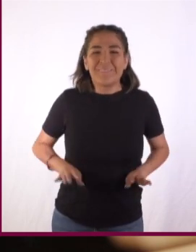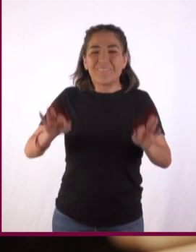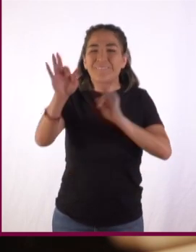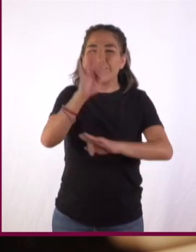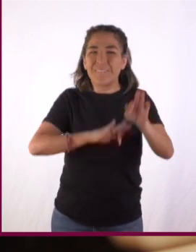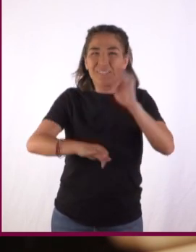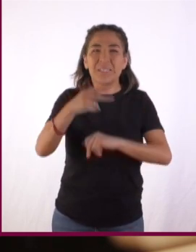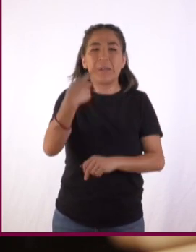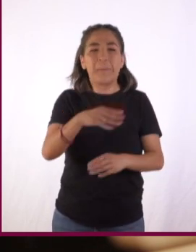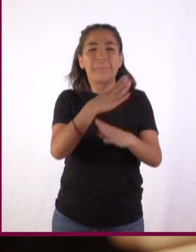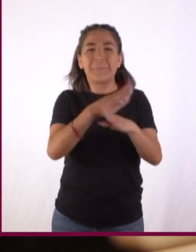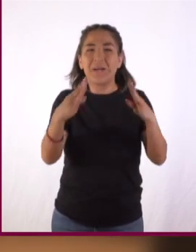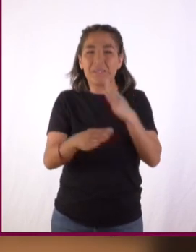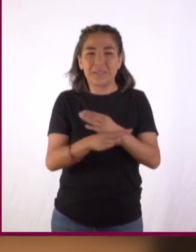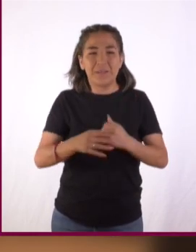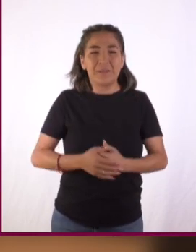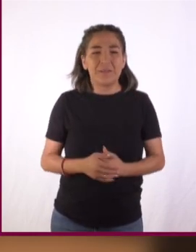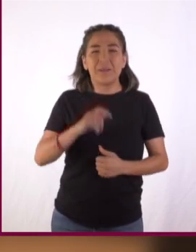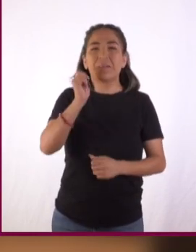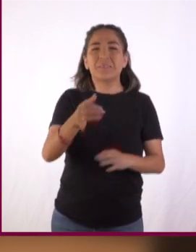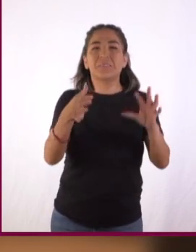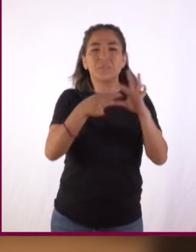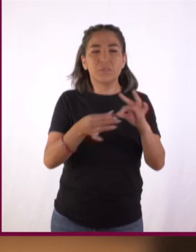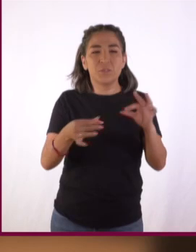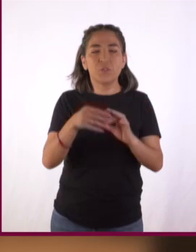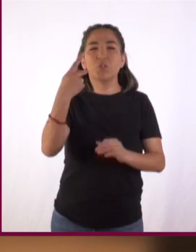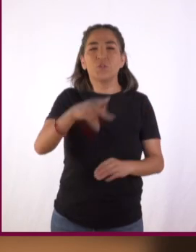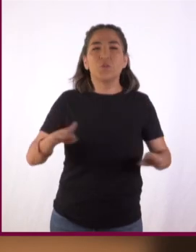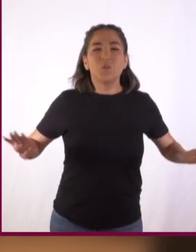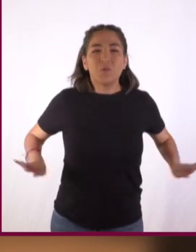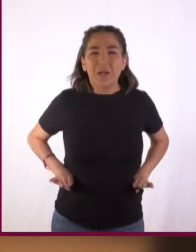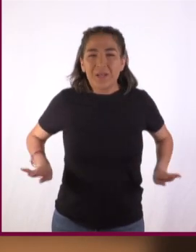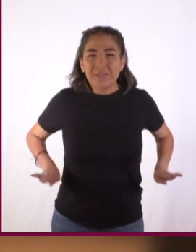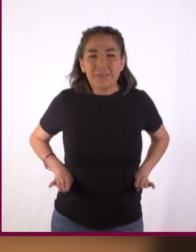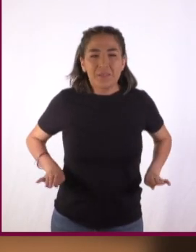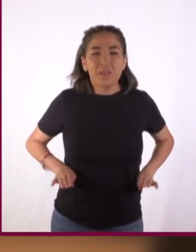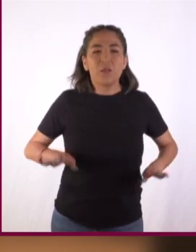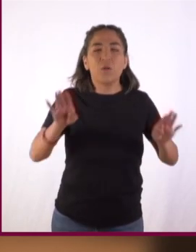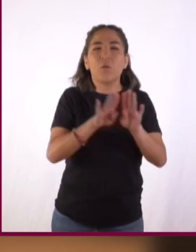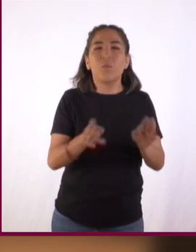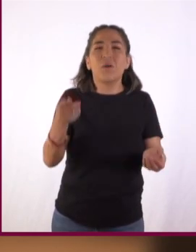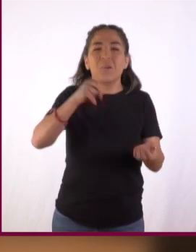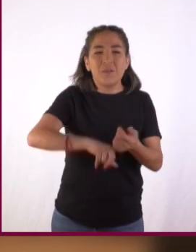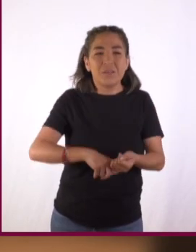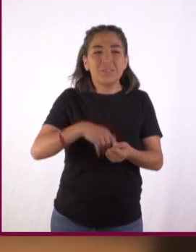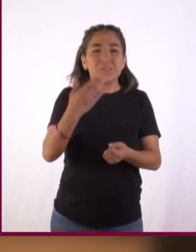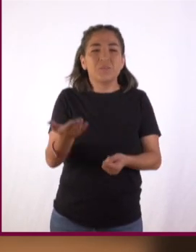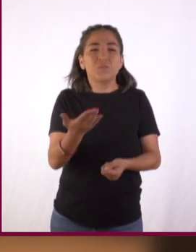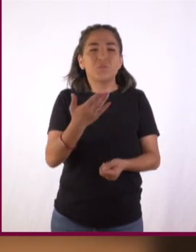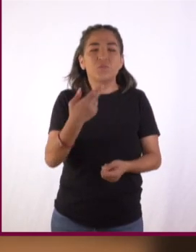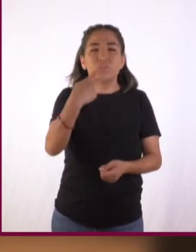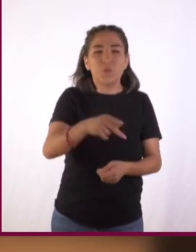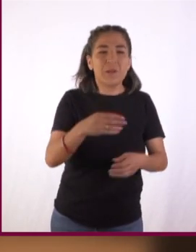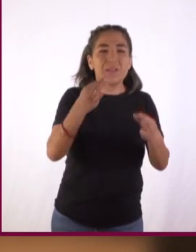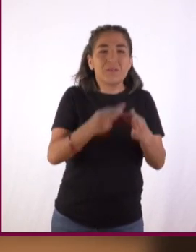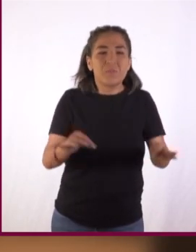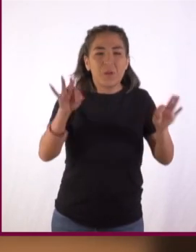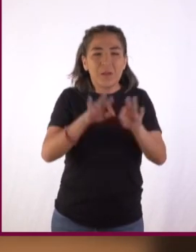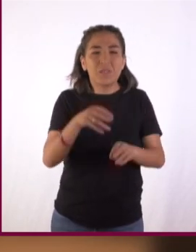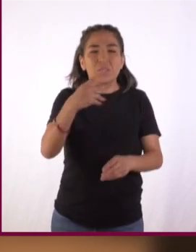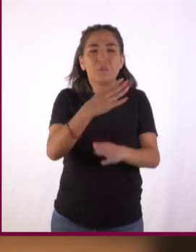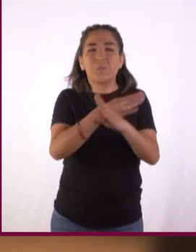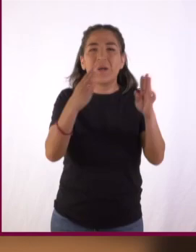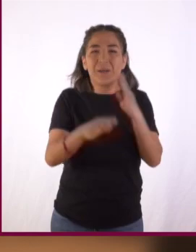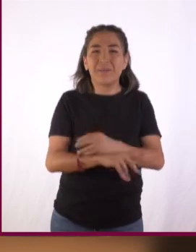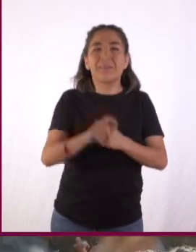propiedades físicas de los materiales? Bueno, nos referimos a aquellas características, atributos o cualidades esenciales de